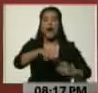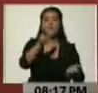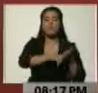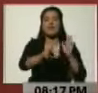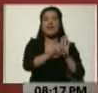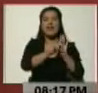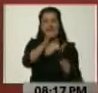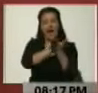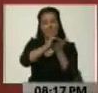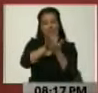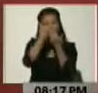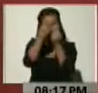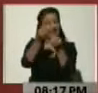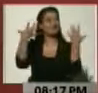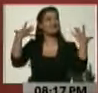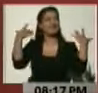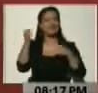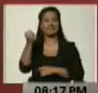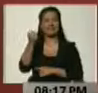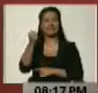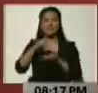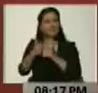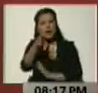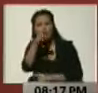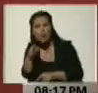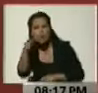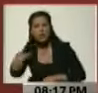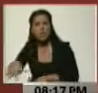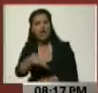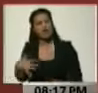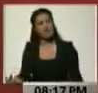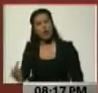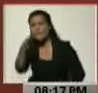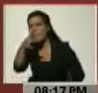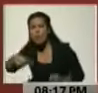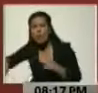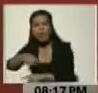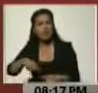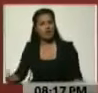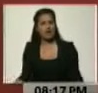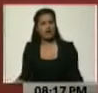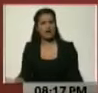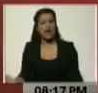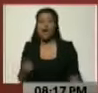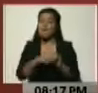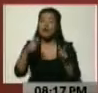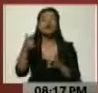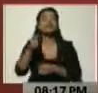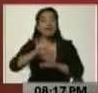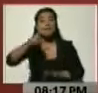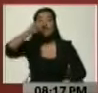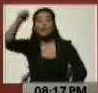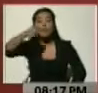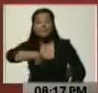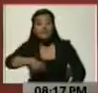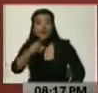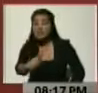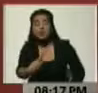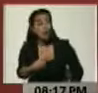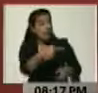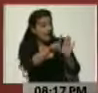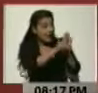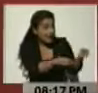mundo entero. Pero tal como lo dijo el presidente Nicolás Maduro, no pasarán. Esa ley no pasará. Esa